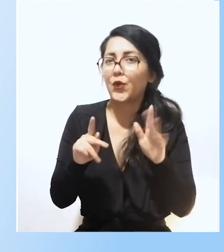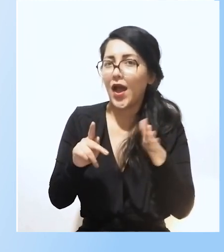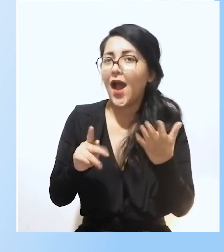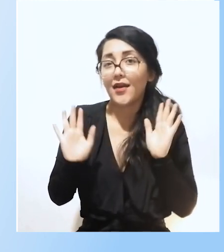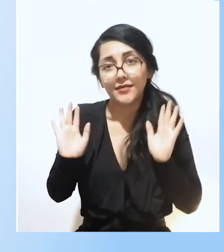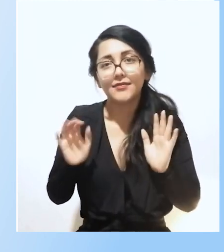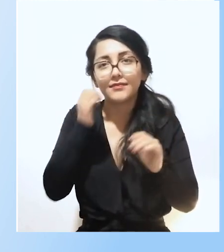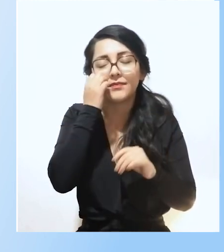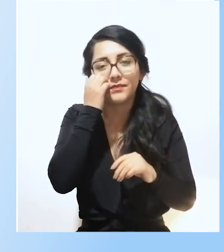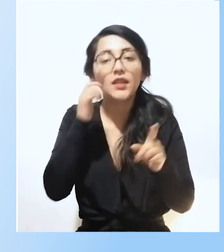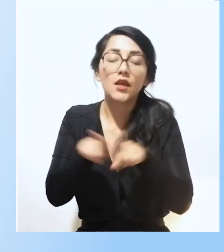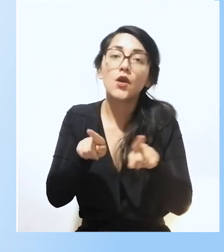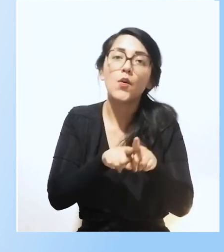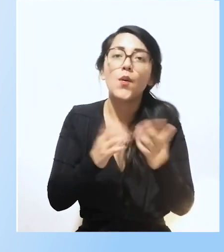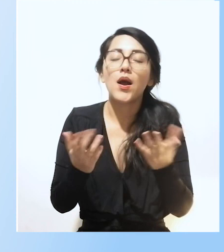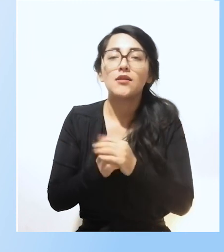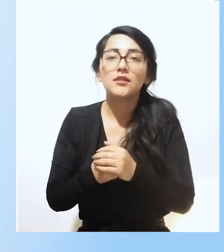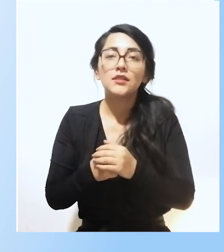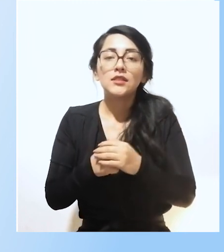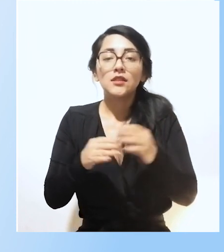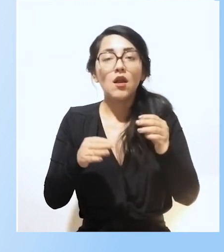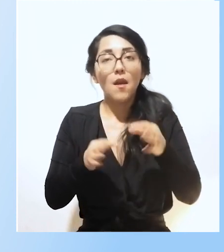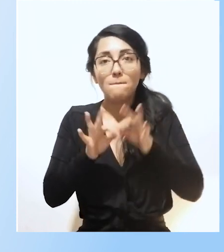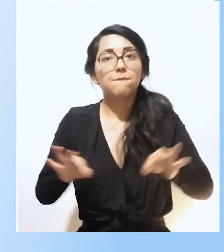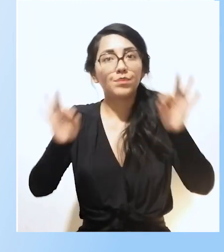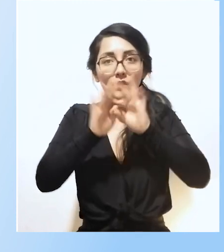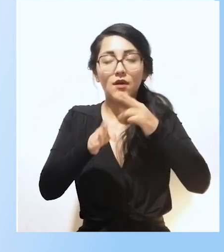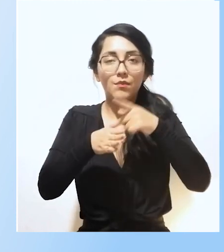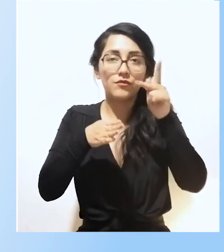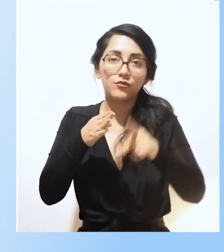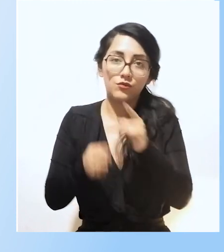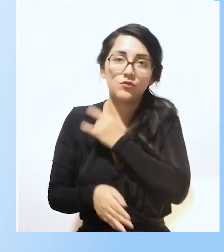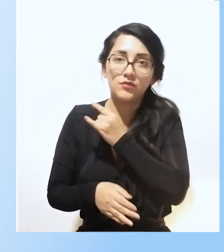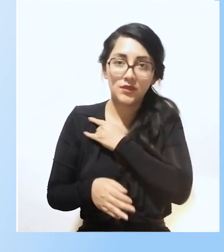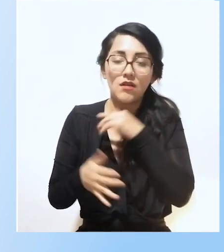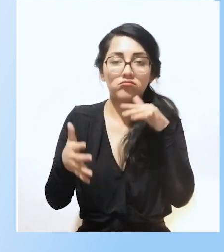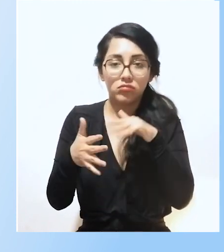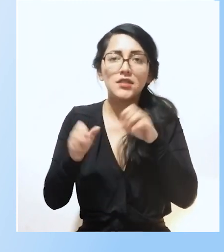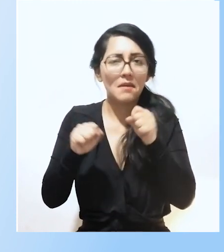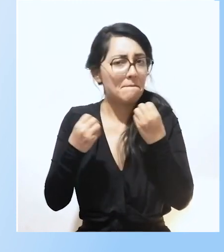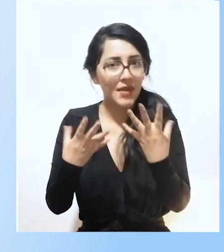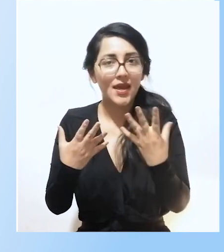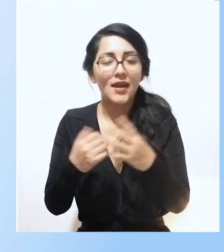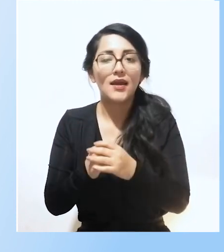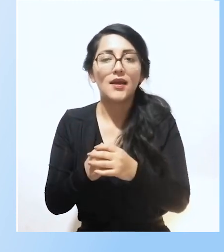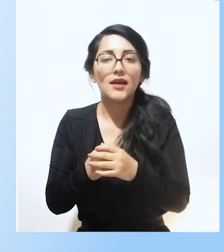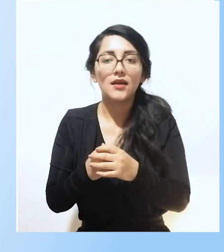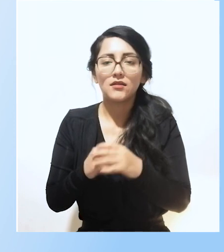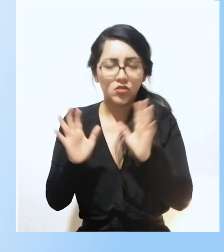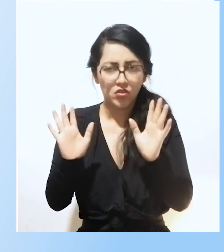ahí estamos. Y la formación básica, que duda cabe, repito, que es una formación buena. Puede